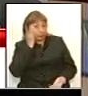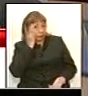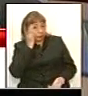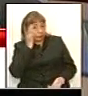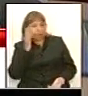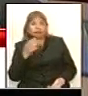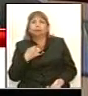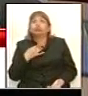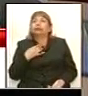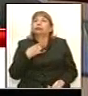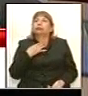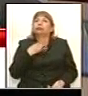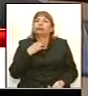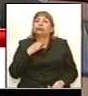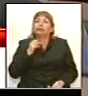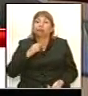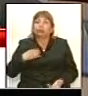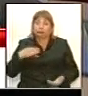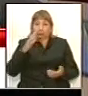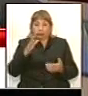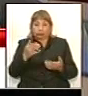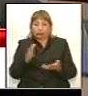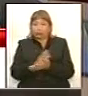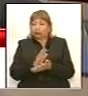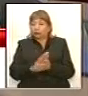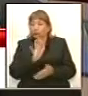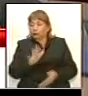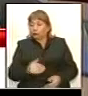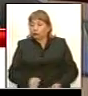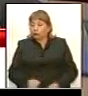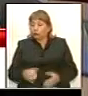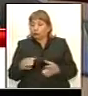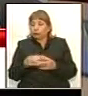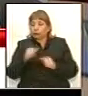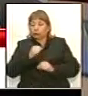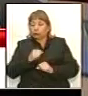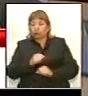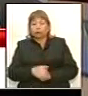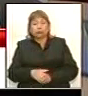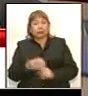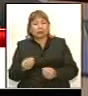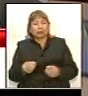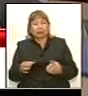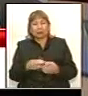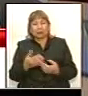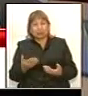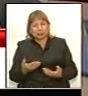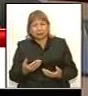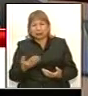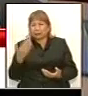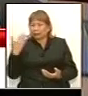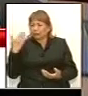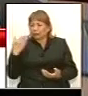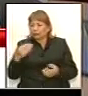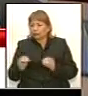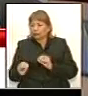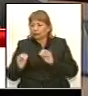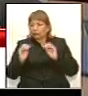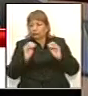un documento en su despacho también aquí en la Comisión de Defensa, porque el general Chávez ha sido hace poco